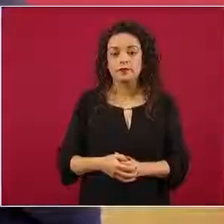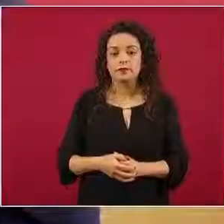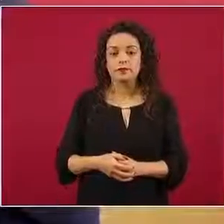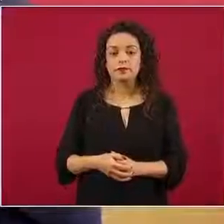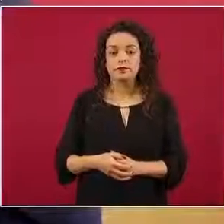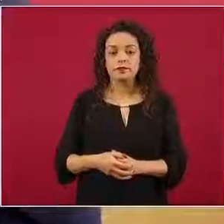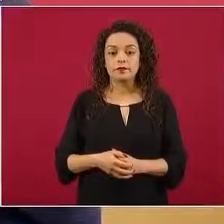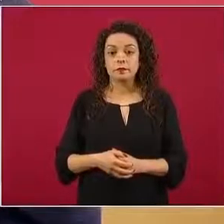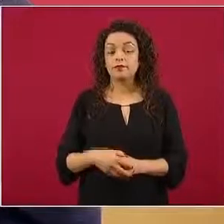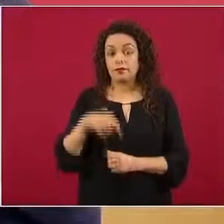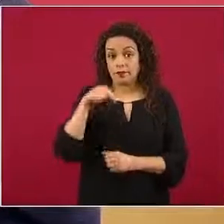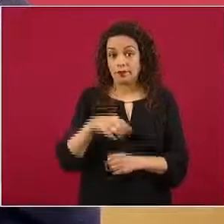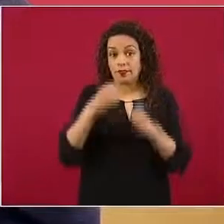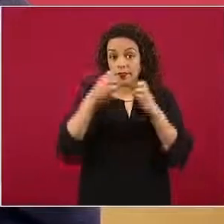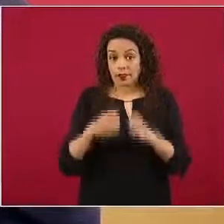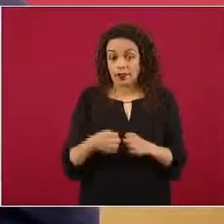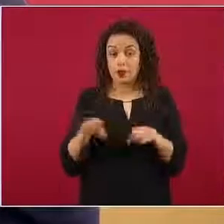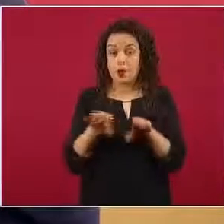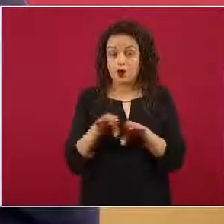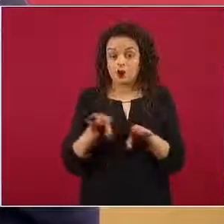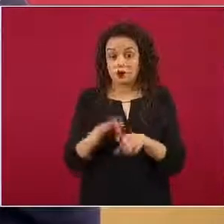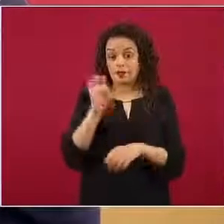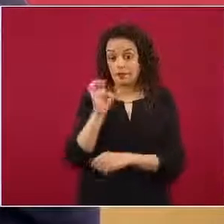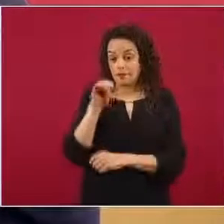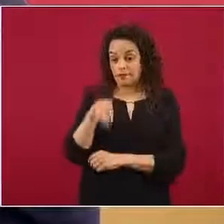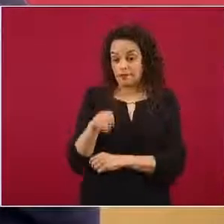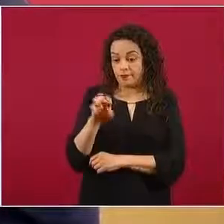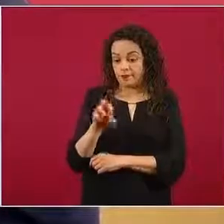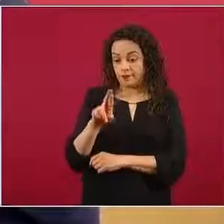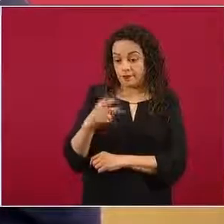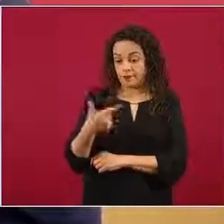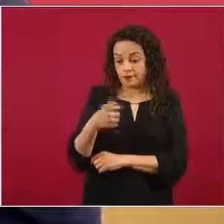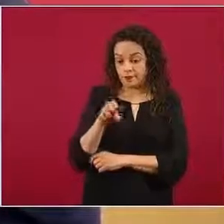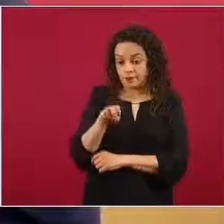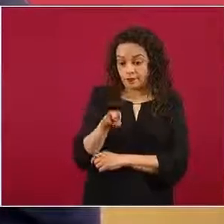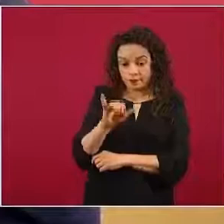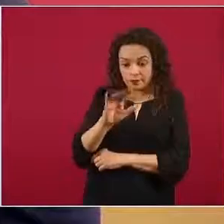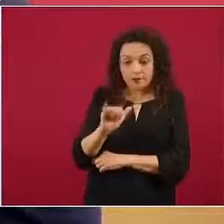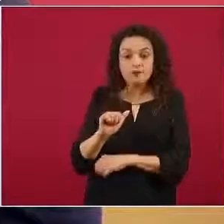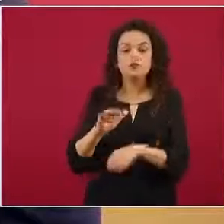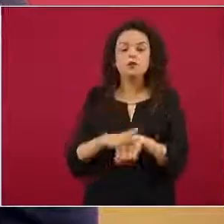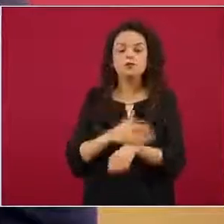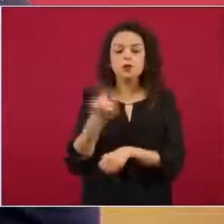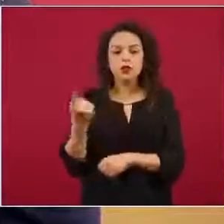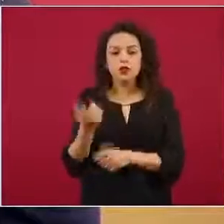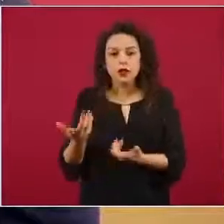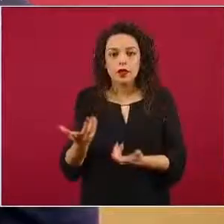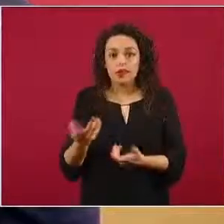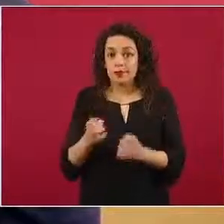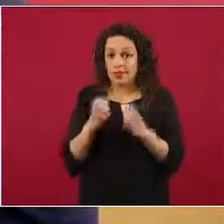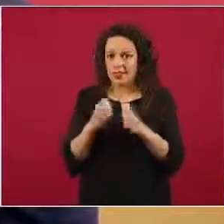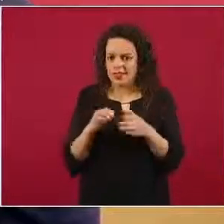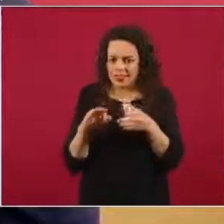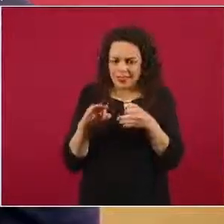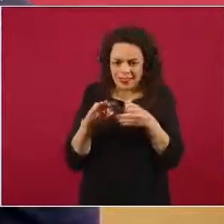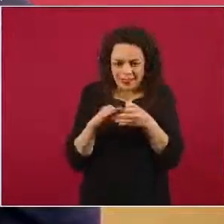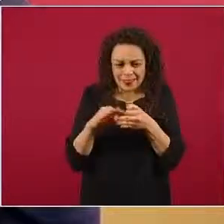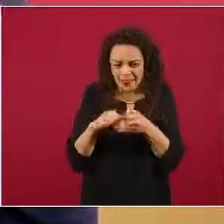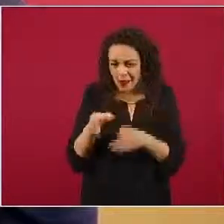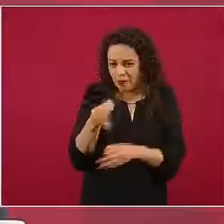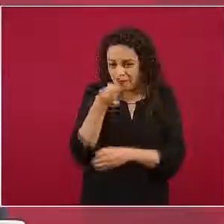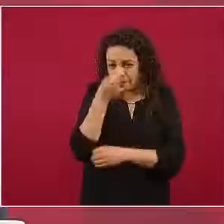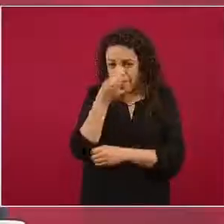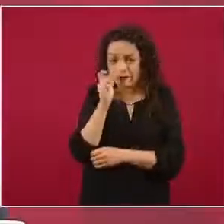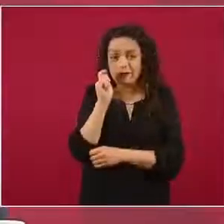de emergencia y era precisamente basado en el hecho de que estaban cerca o a punto